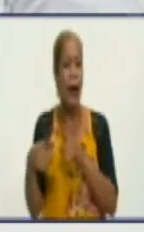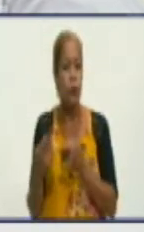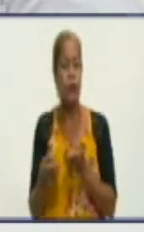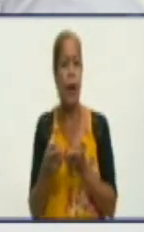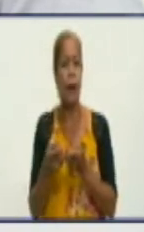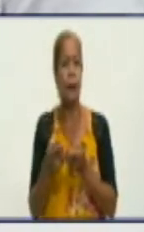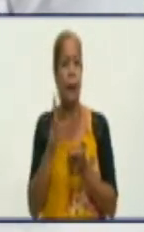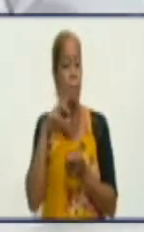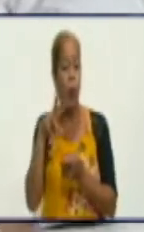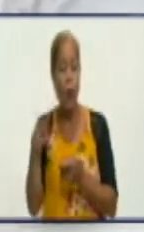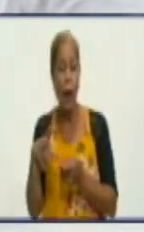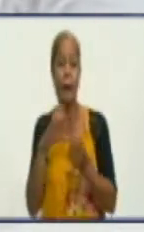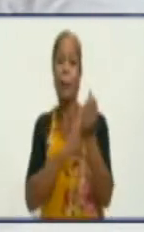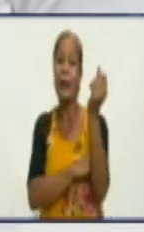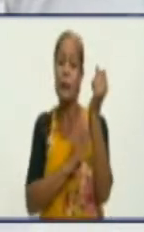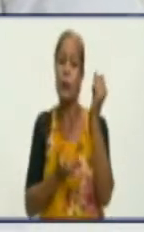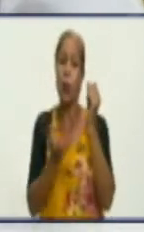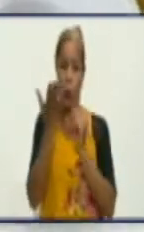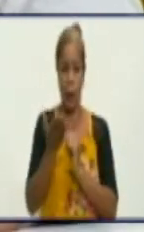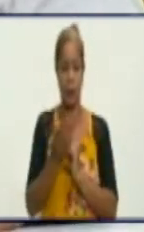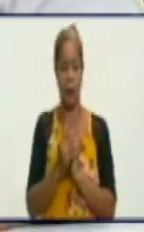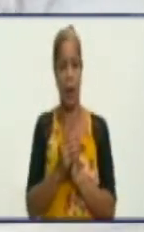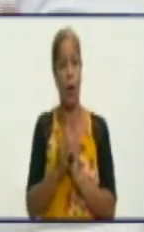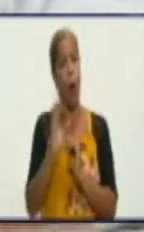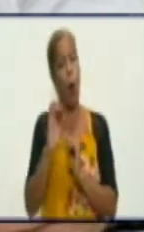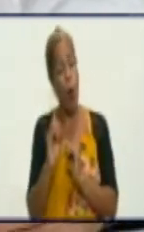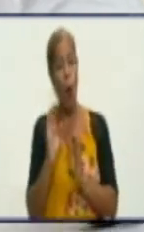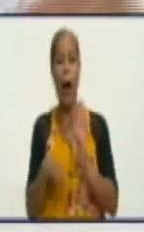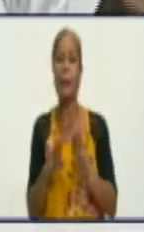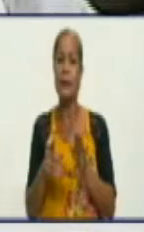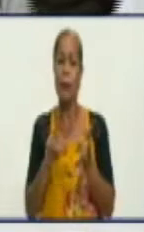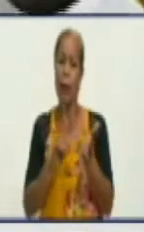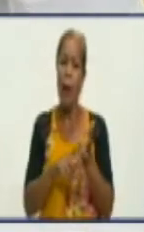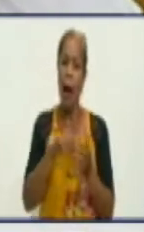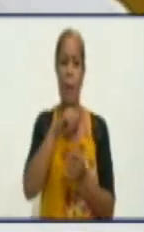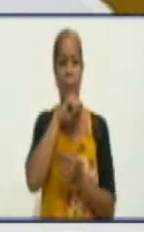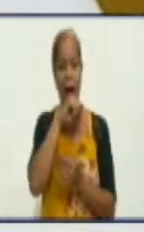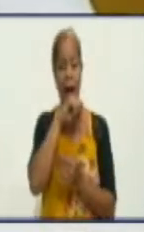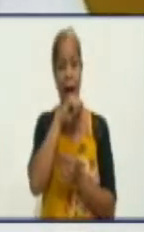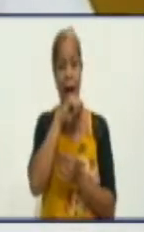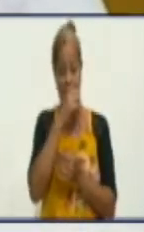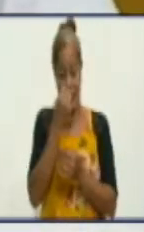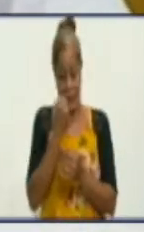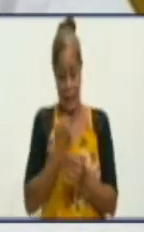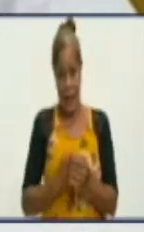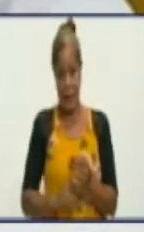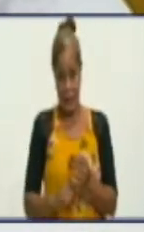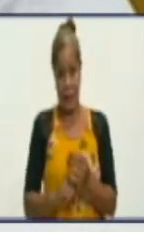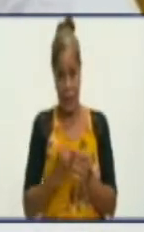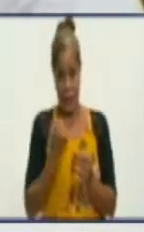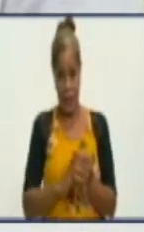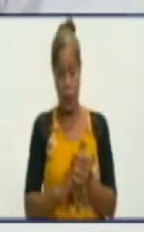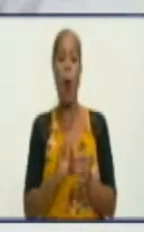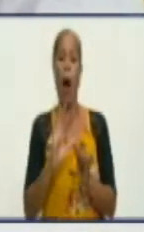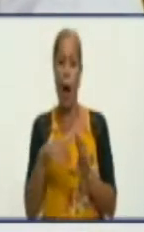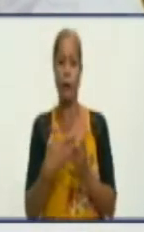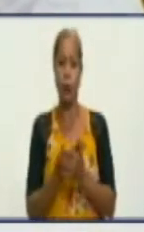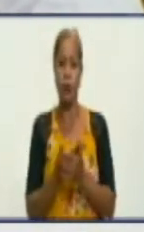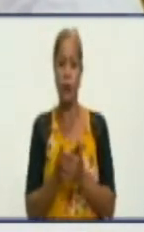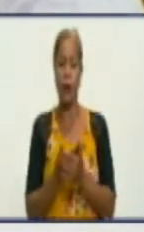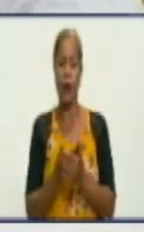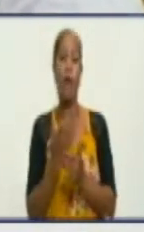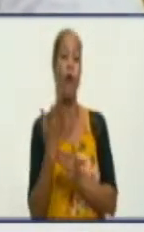o simplemente ser un hijo que ha venido de progenitores que son hipertensos, o sea, que tiene una descendencia hereditaria que puede predisponer a dicha aparición